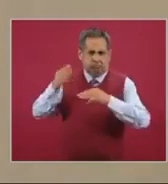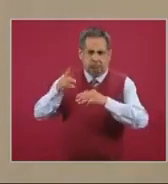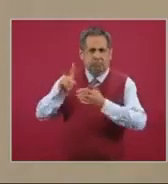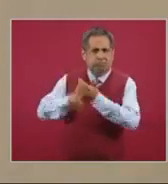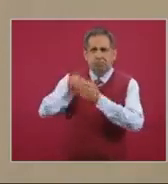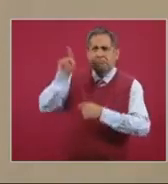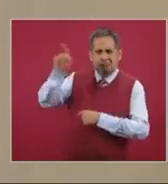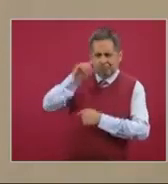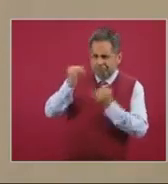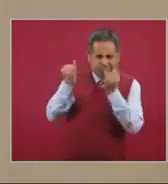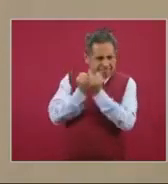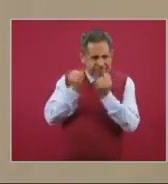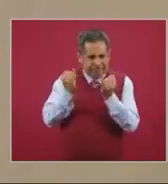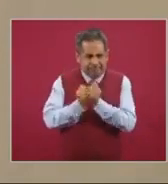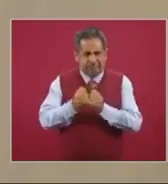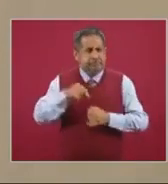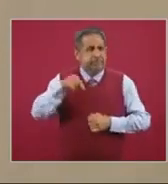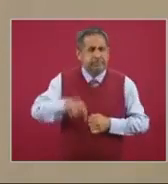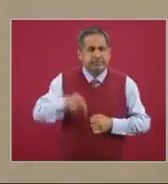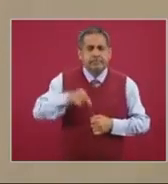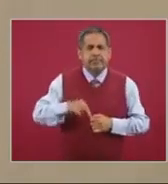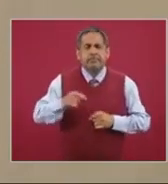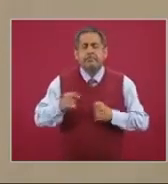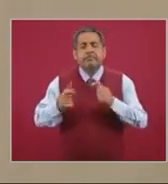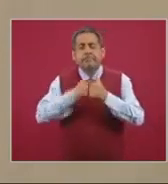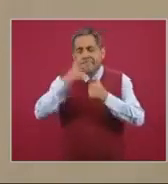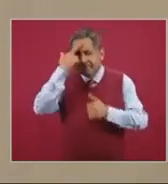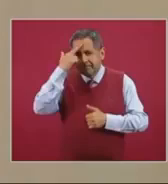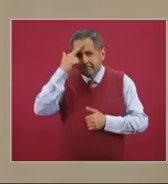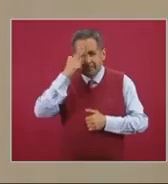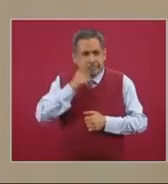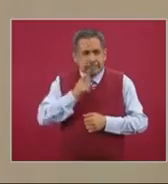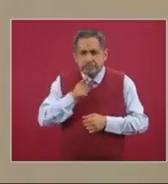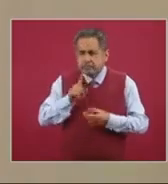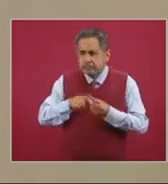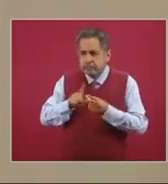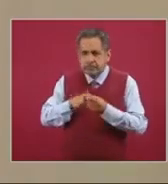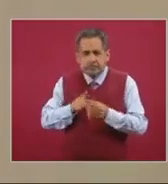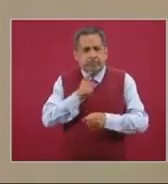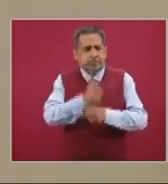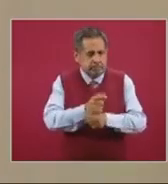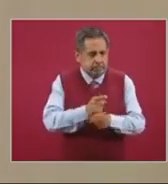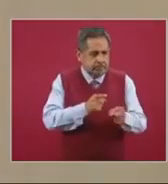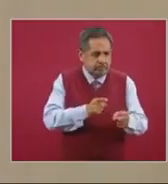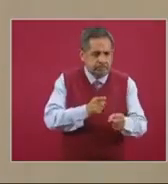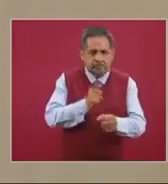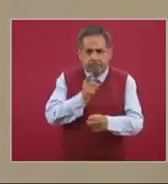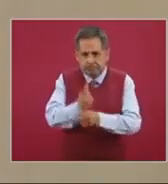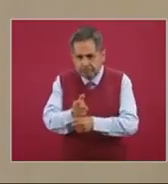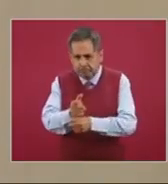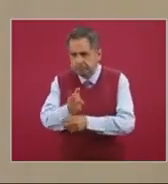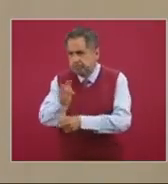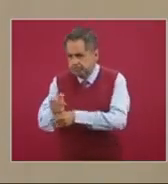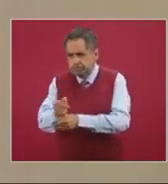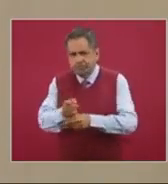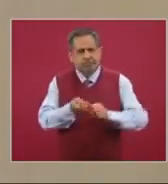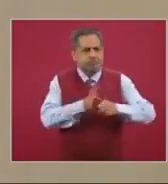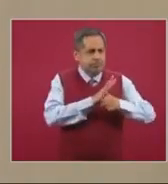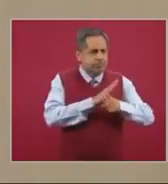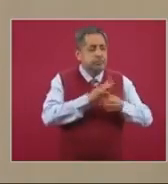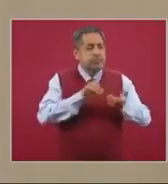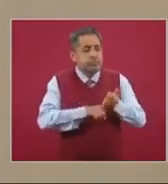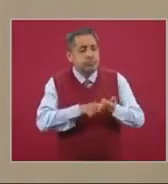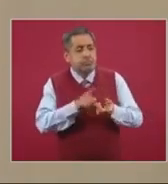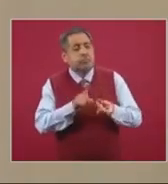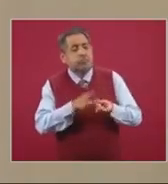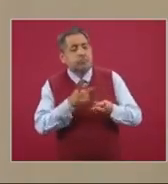mundo, empezamos con un mecanismo de detección de casos, identificación de contactos, es decir,